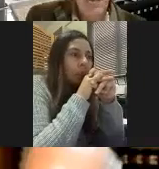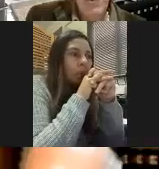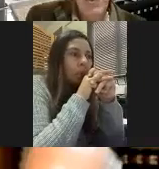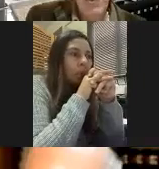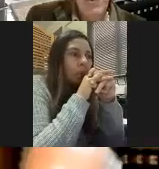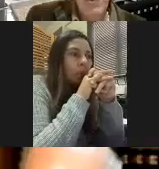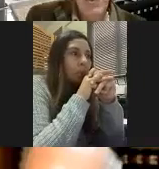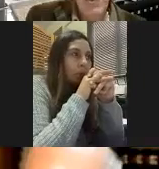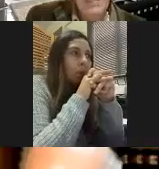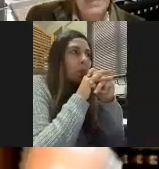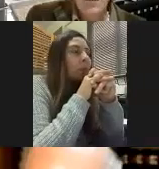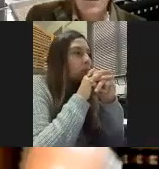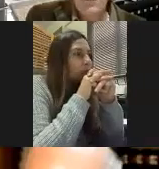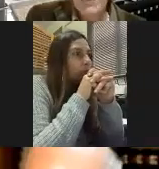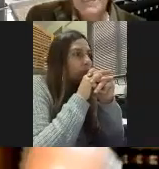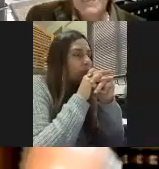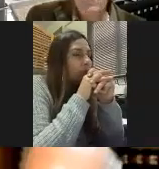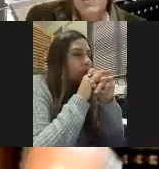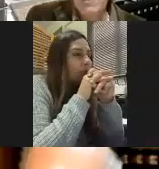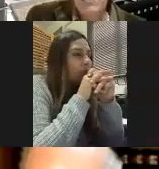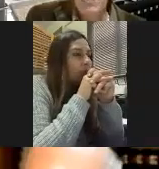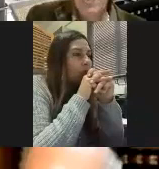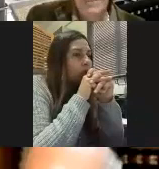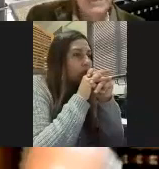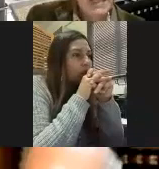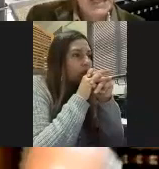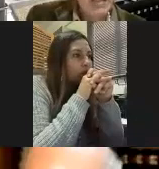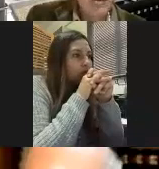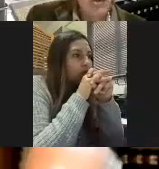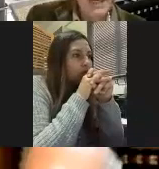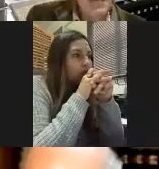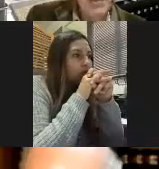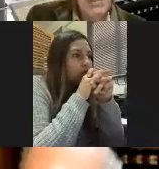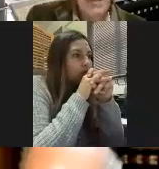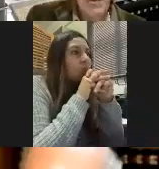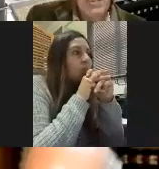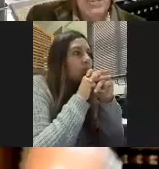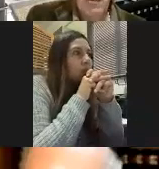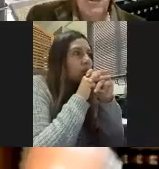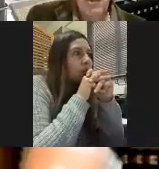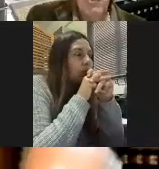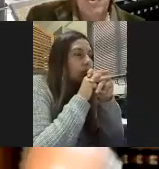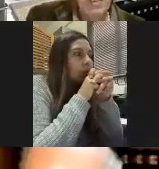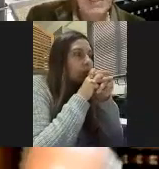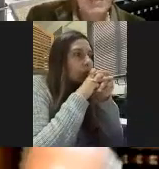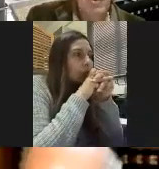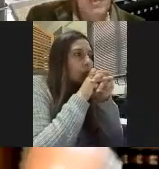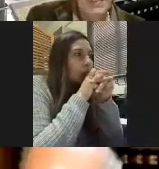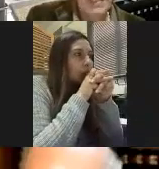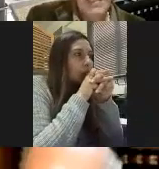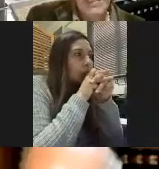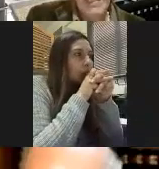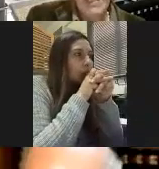yo voy a dejar un material donde están las juntas evaluadoras de toda la provincia de Buenos Aires, de todas sus localidades, de toda